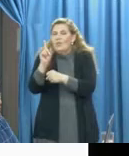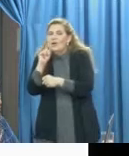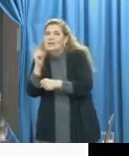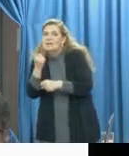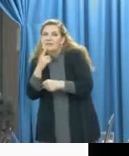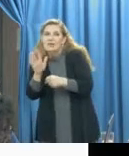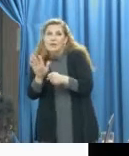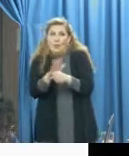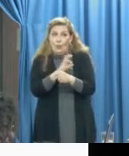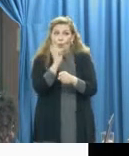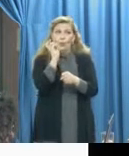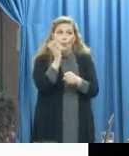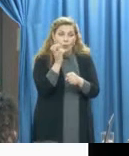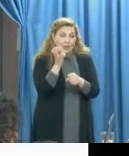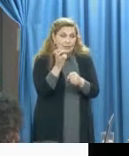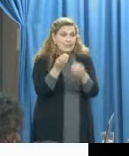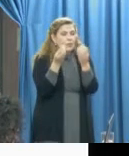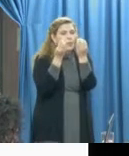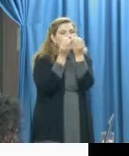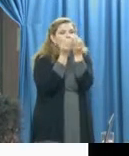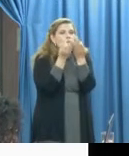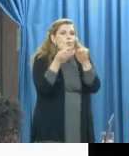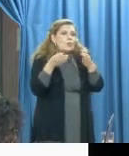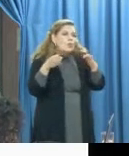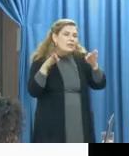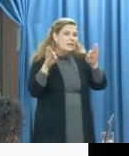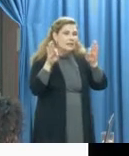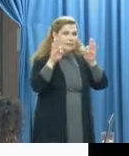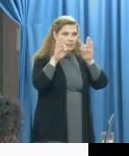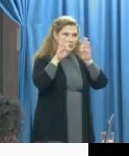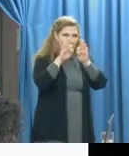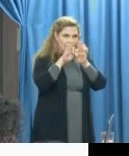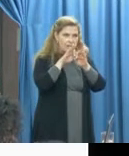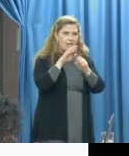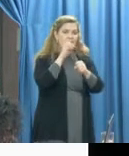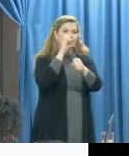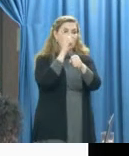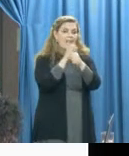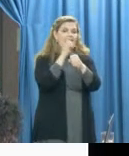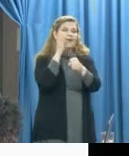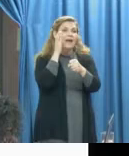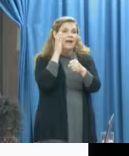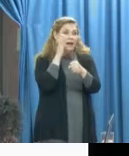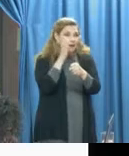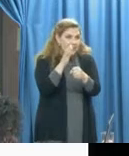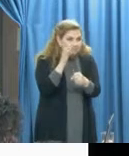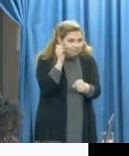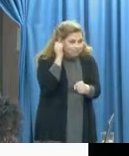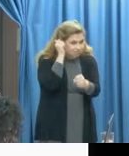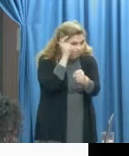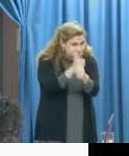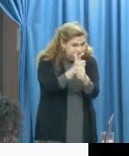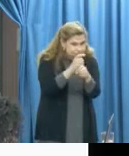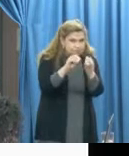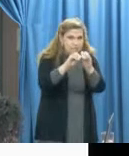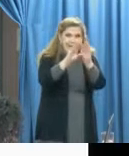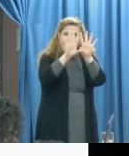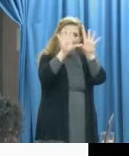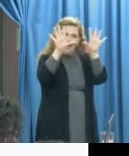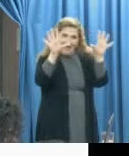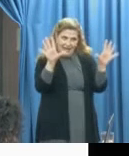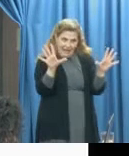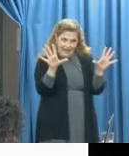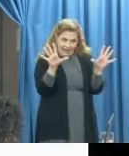es indispensable que el diagnóstico sea muy certero y muy claro.